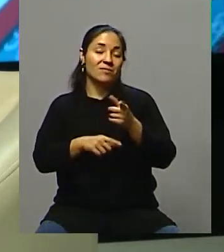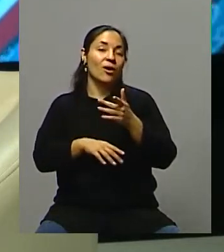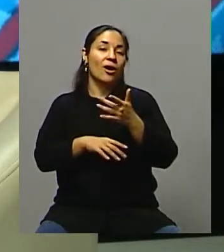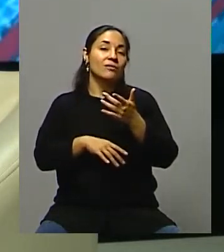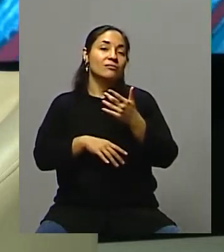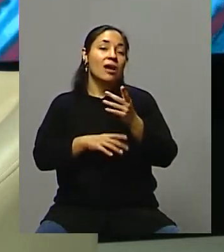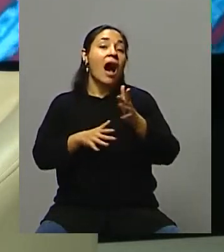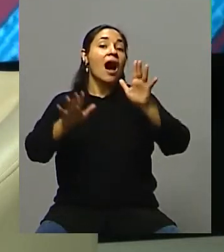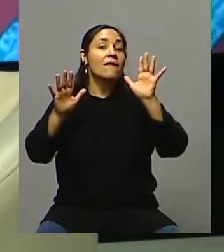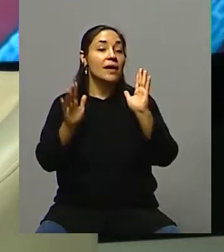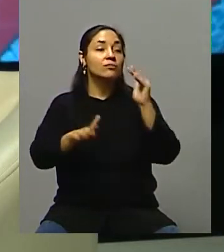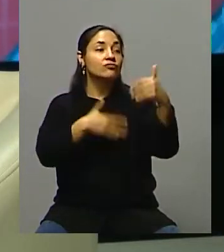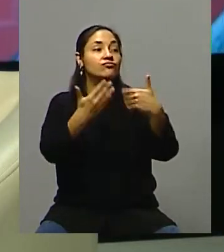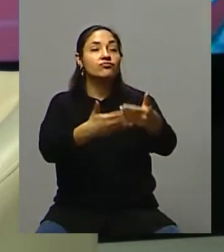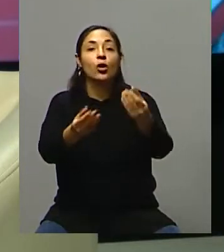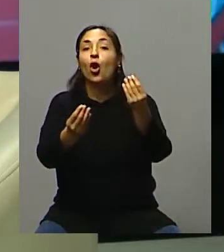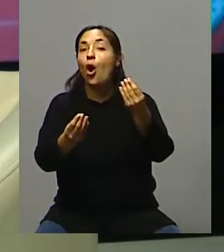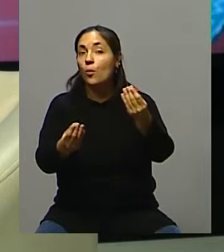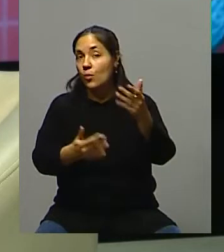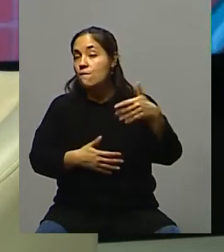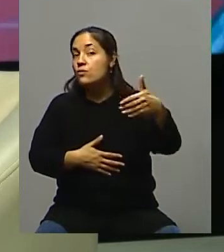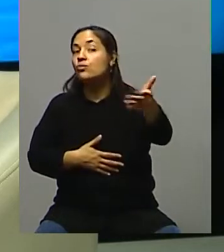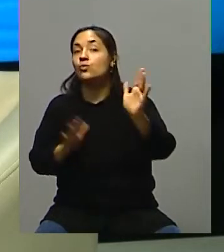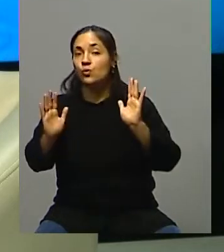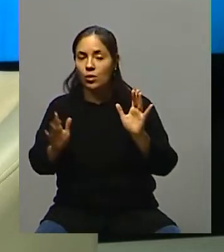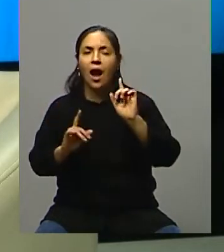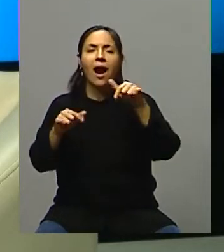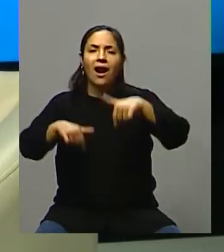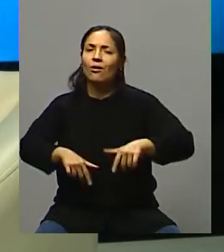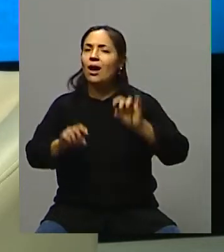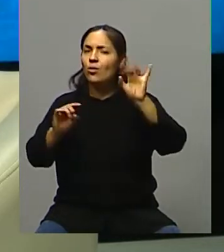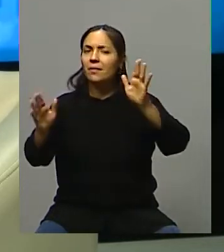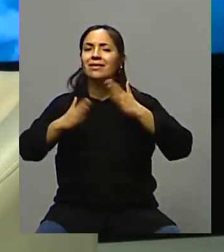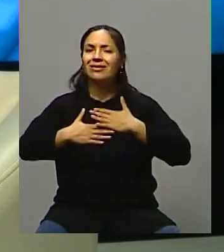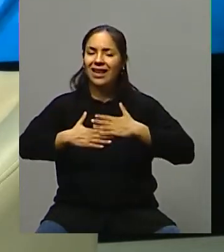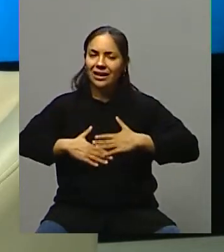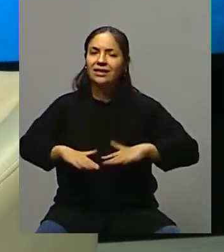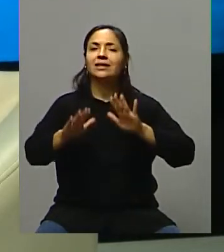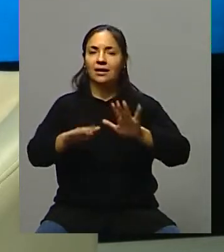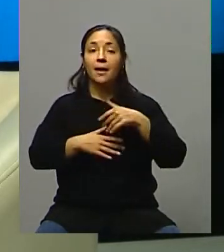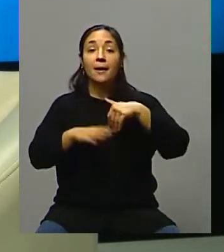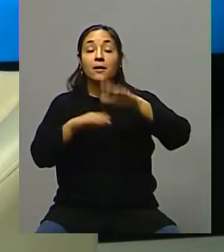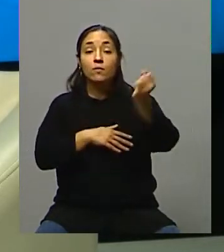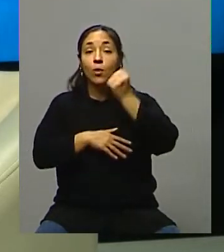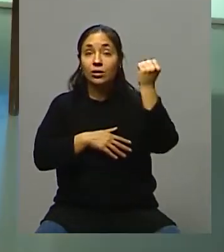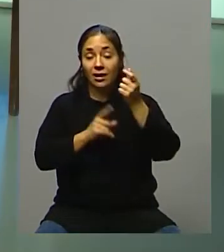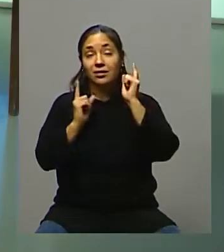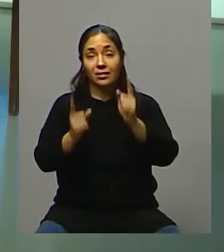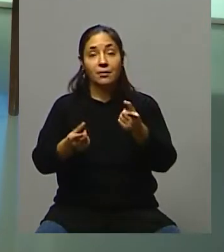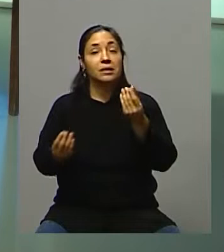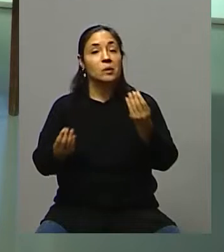película, pero bueno, por ahora creo que tenemos que tener cierta tranquilidad. Bueno, y otra cuestión que decías importante es esto